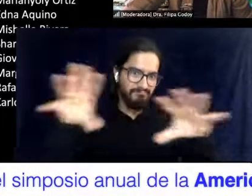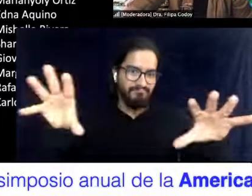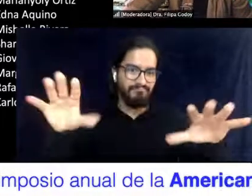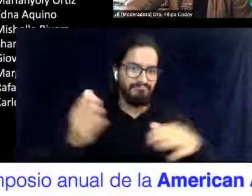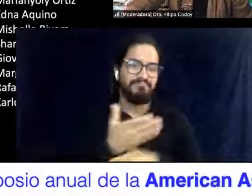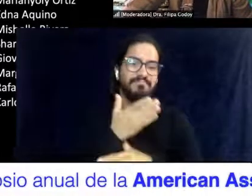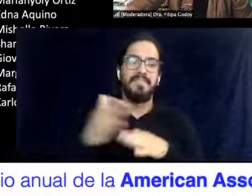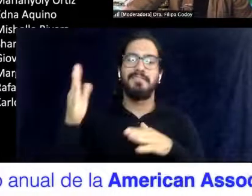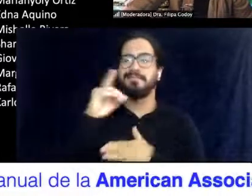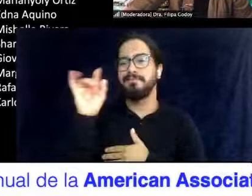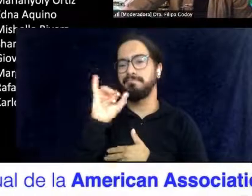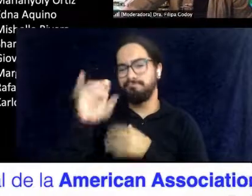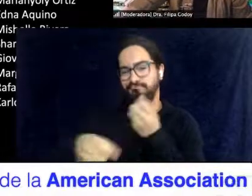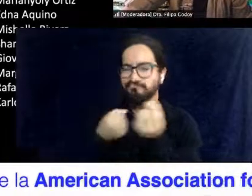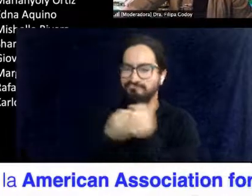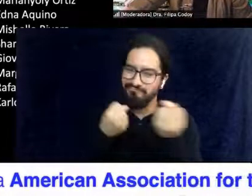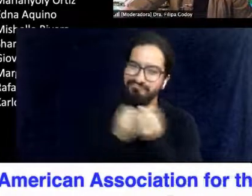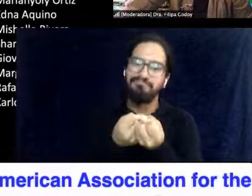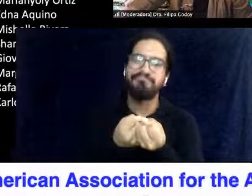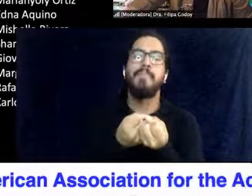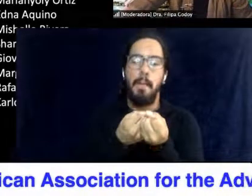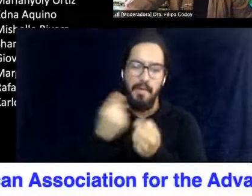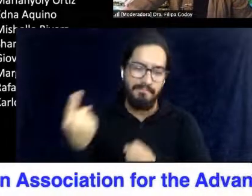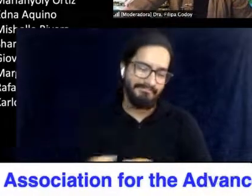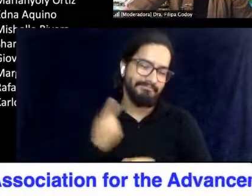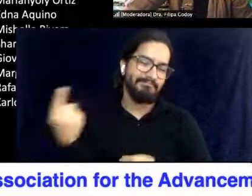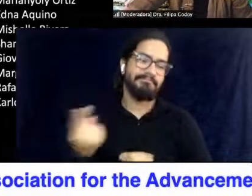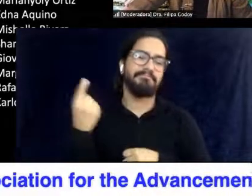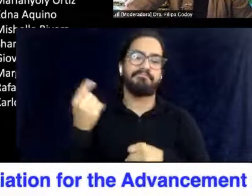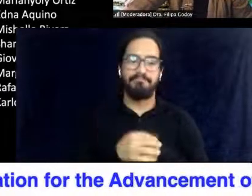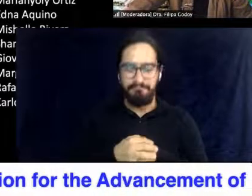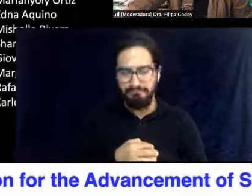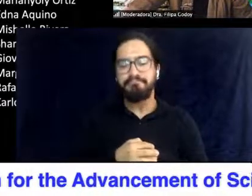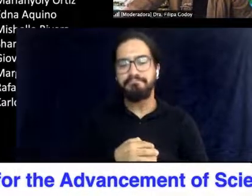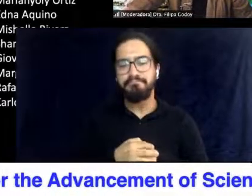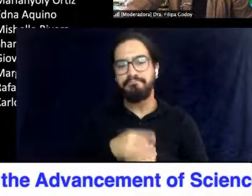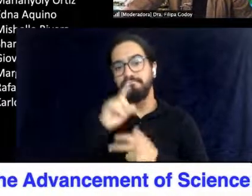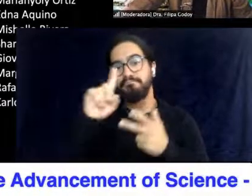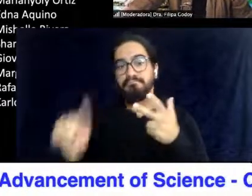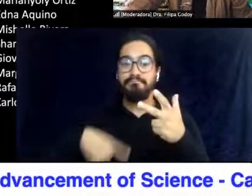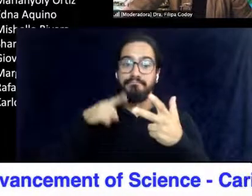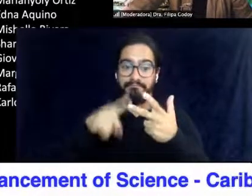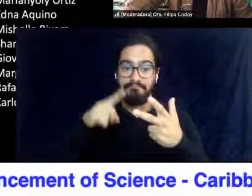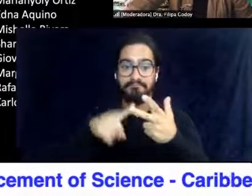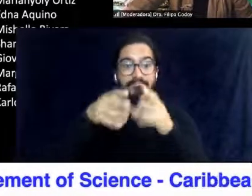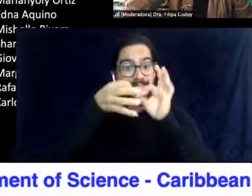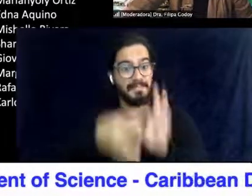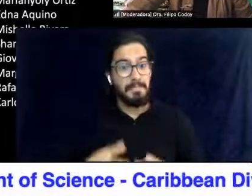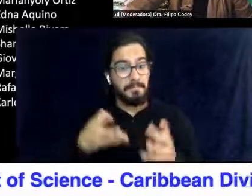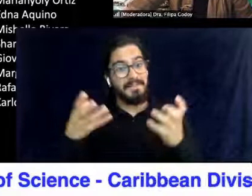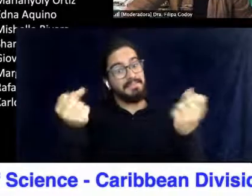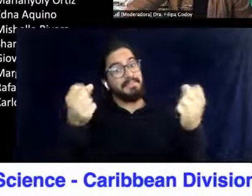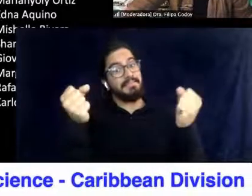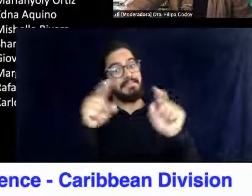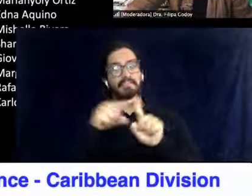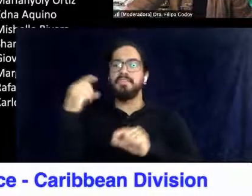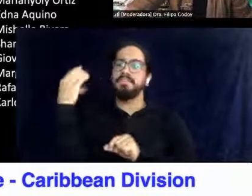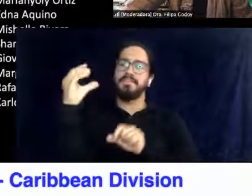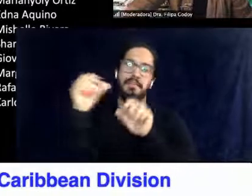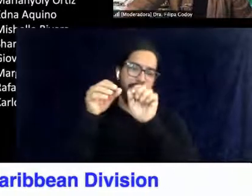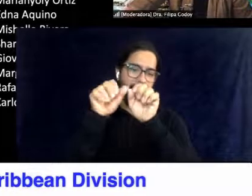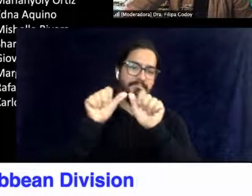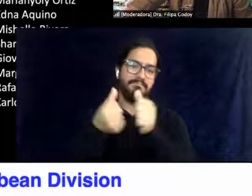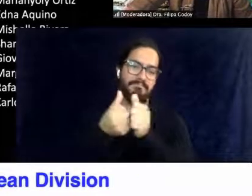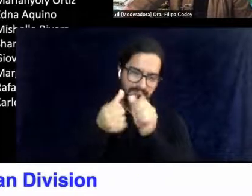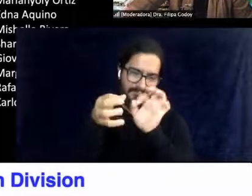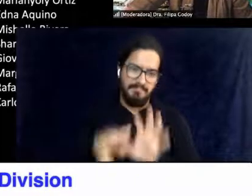apoyando todos los eventos de la AAAS División del Caribe. A los intérpretes de Seiba Interpreters que han estado